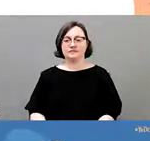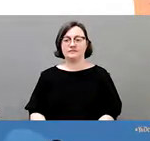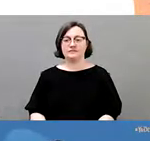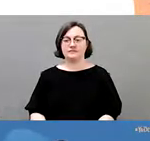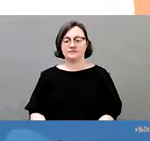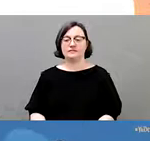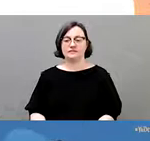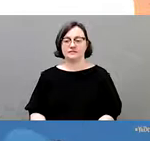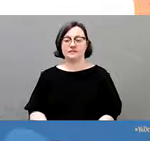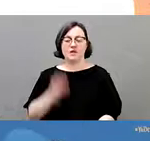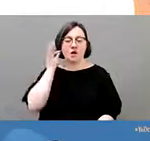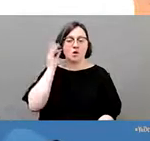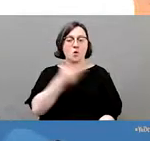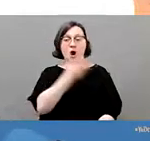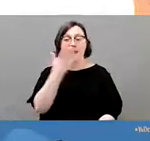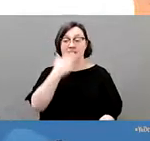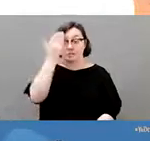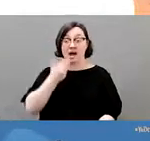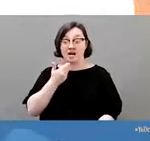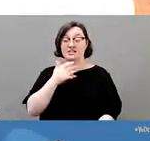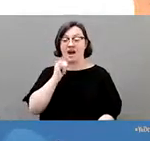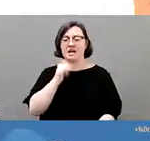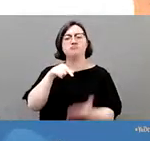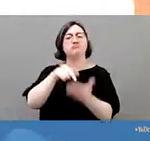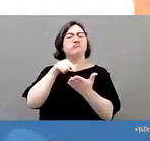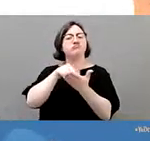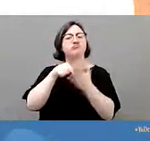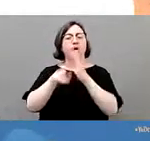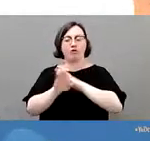seguir. Las mujeres con parálisis cerebral seguimos reivindicando.